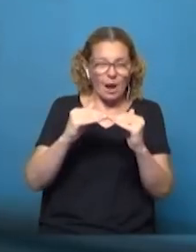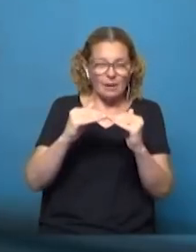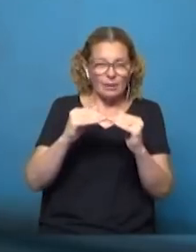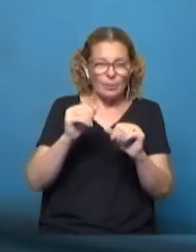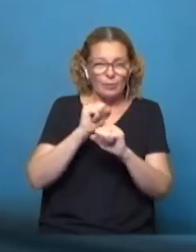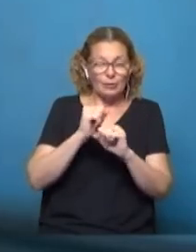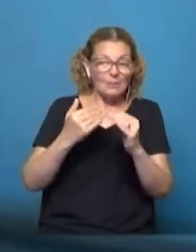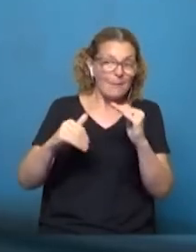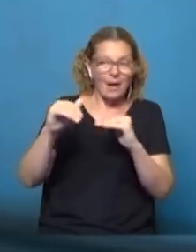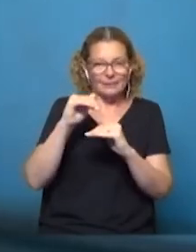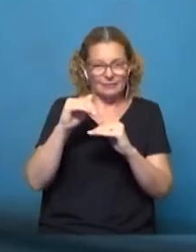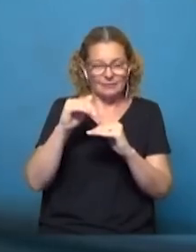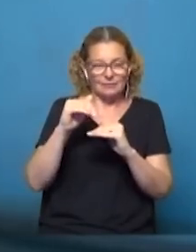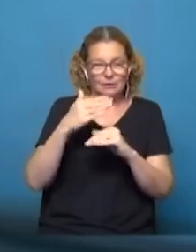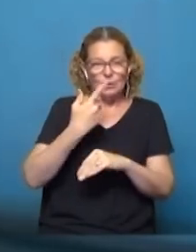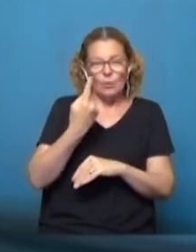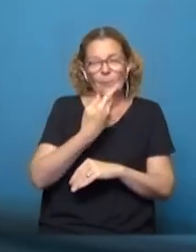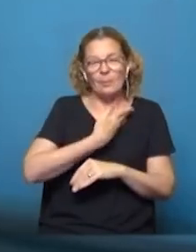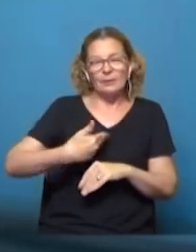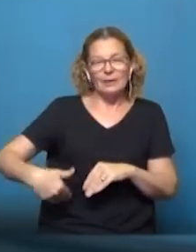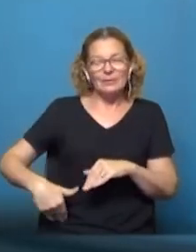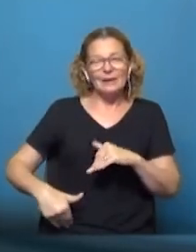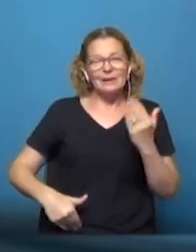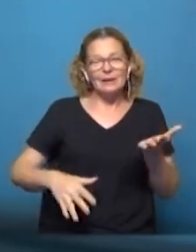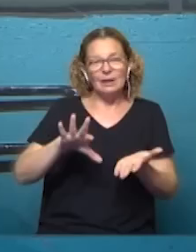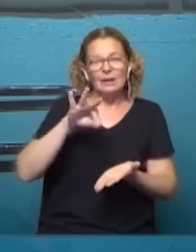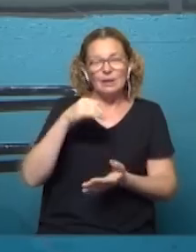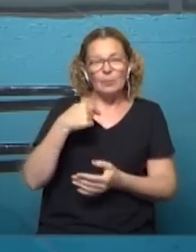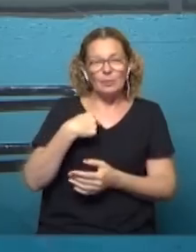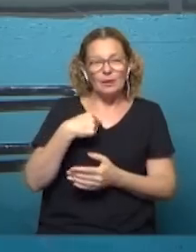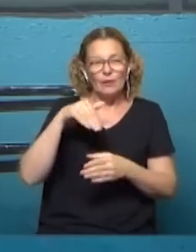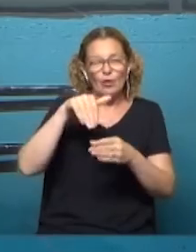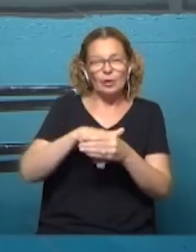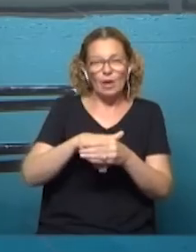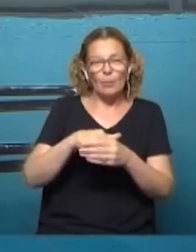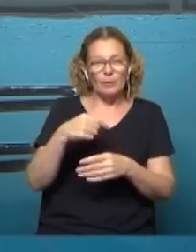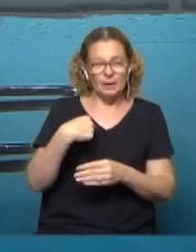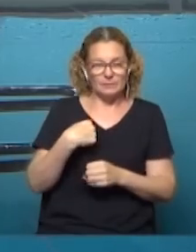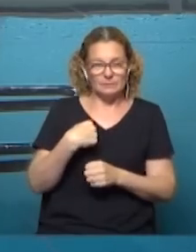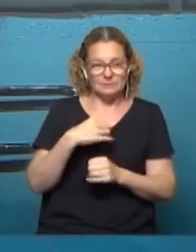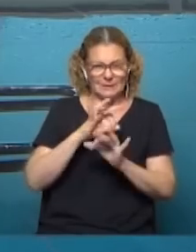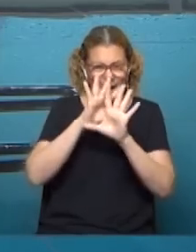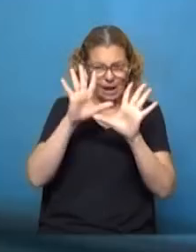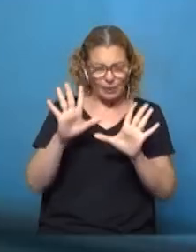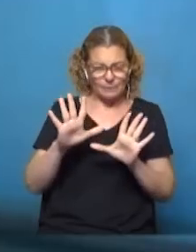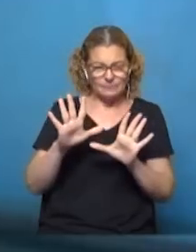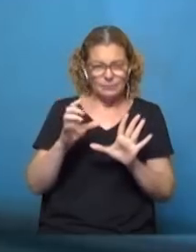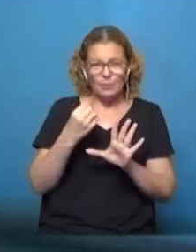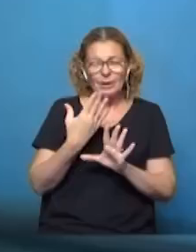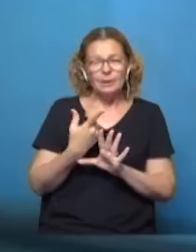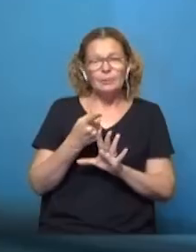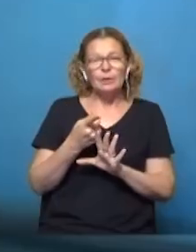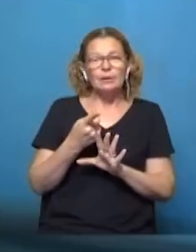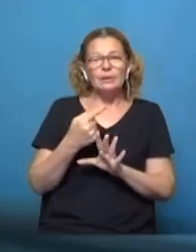posiblemente más de un presidente de izquierda elegido por mí votado por mí está claro por qué